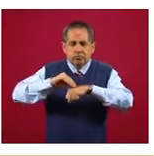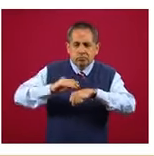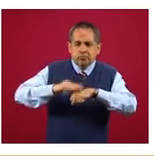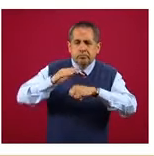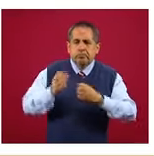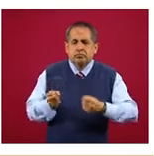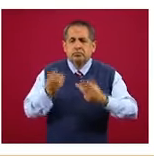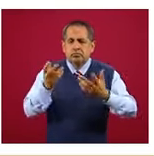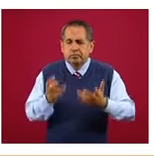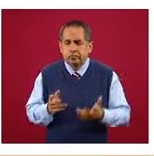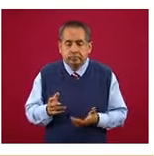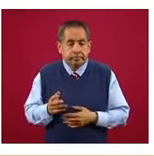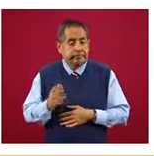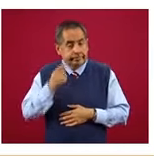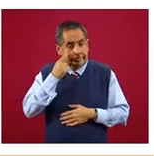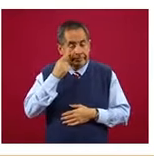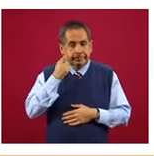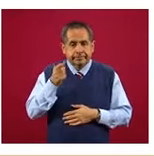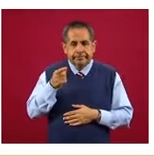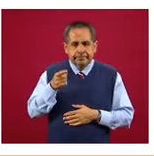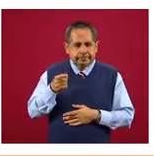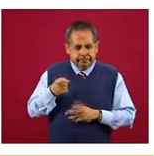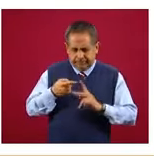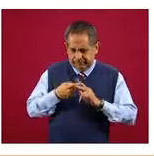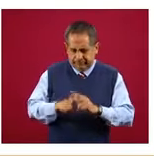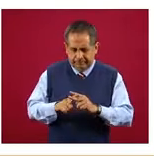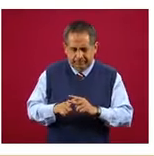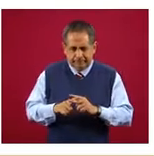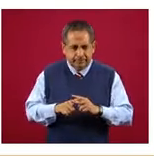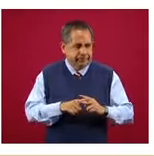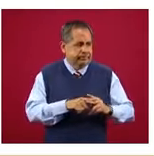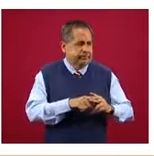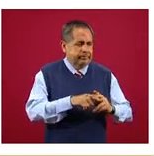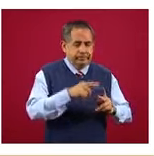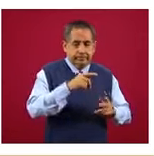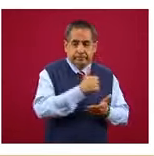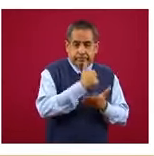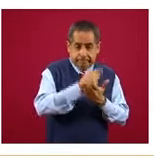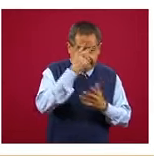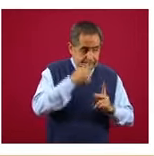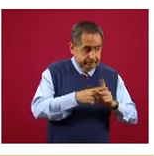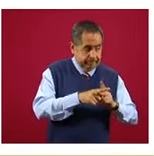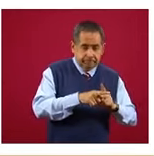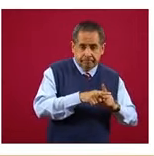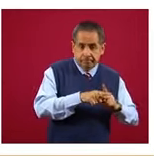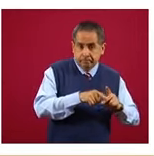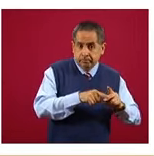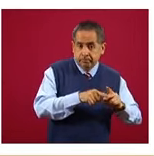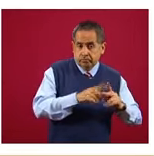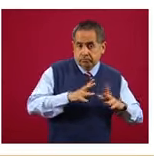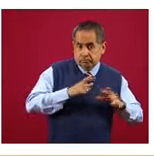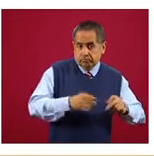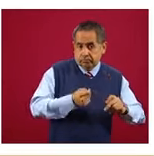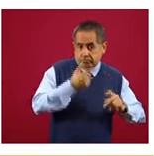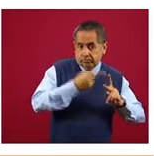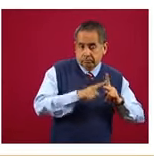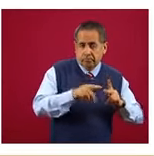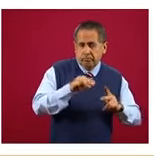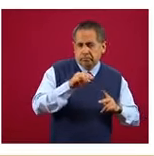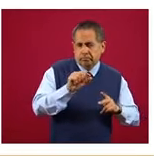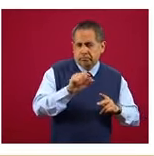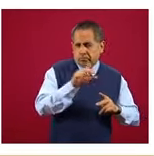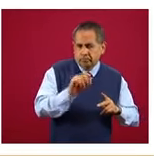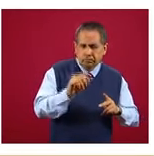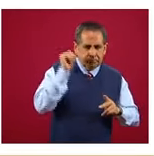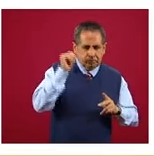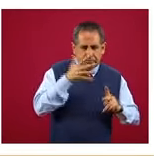Ese incremento empezó a inicios de la epidemia en México y más o menos hasta fines de marzo, principios de